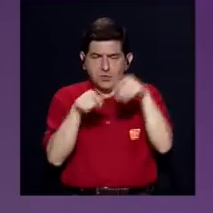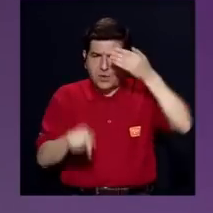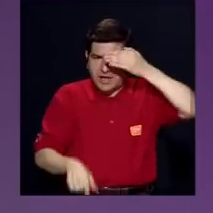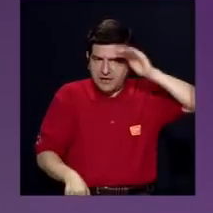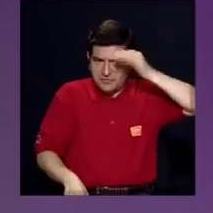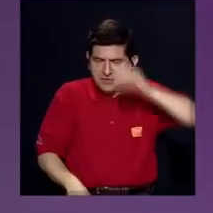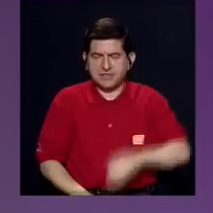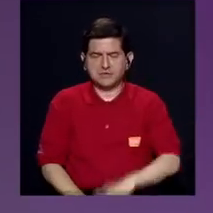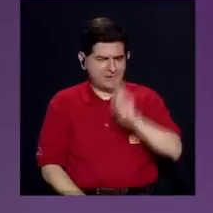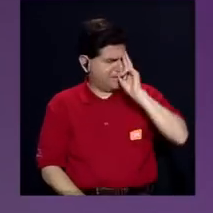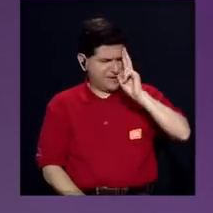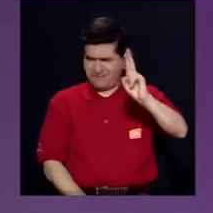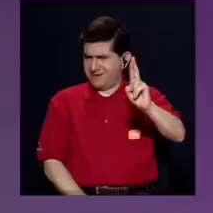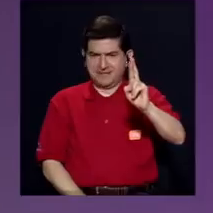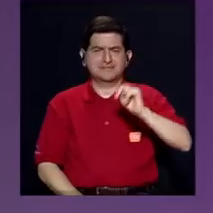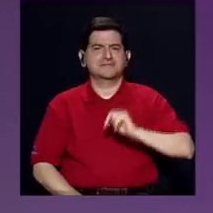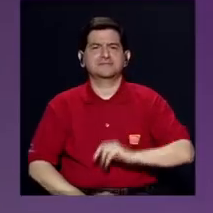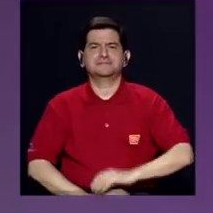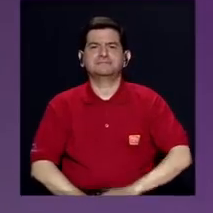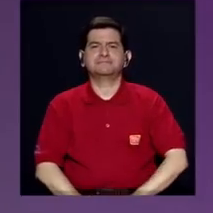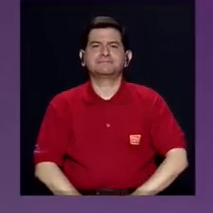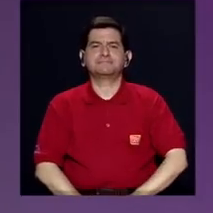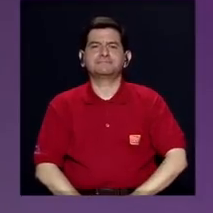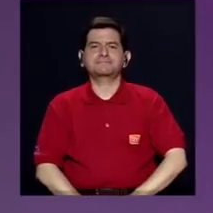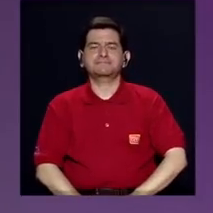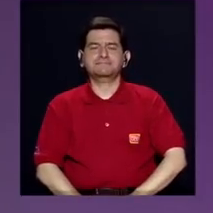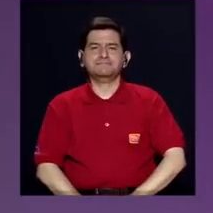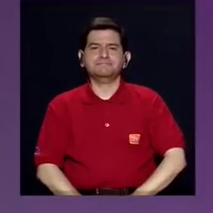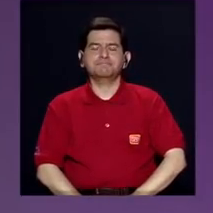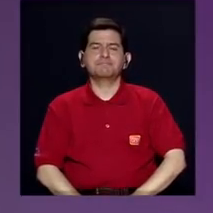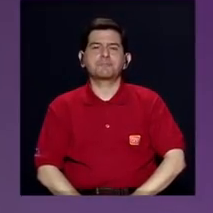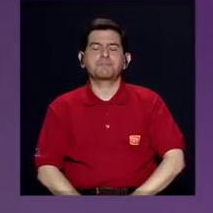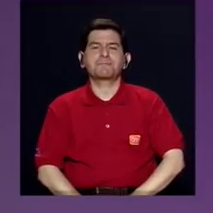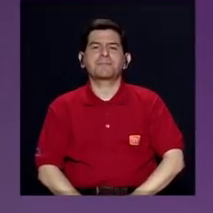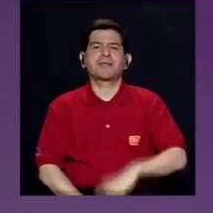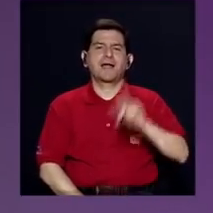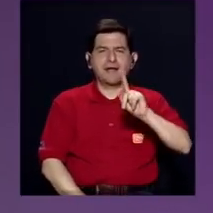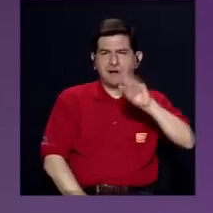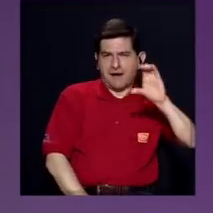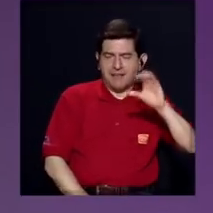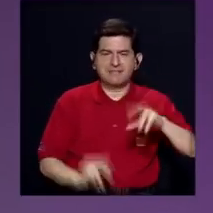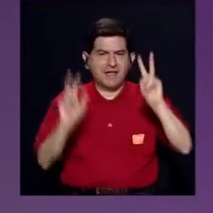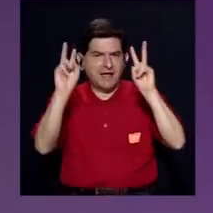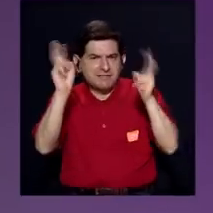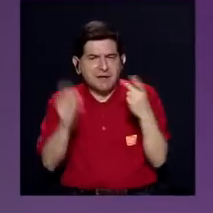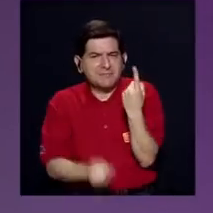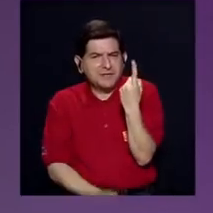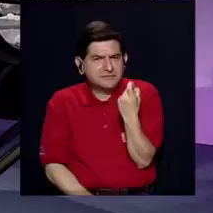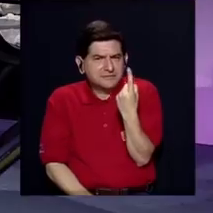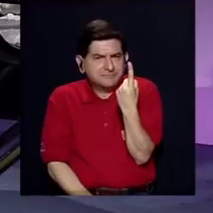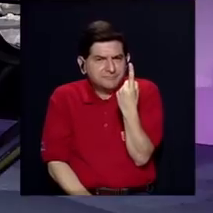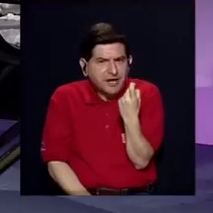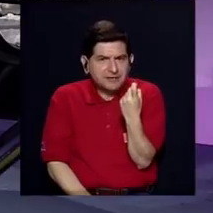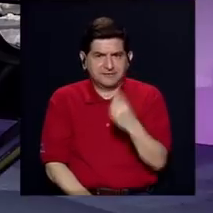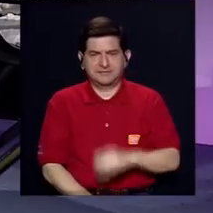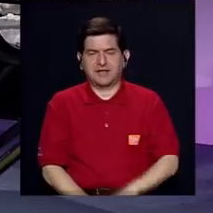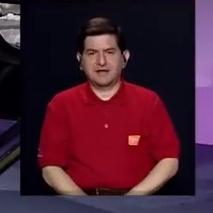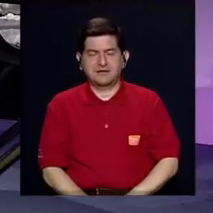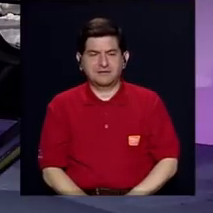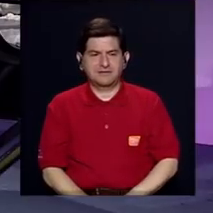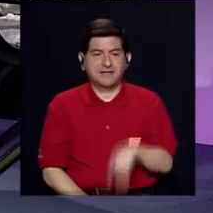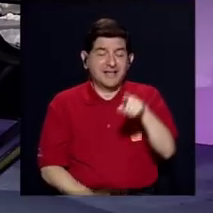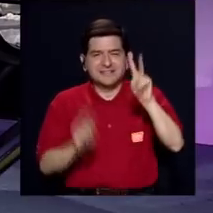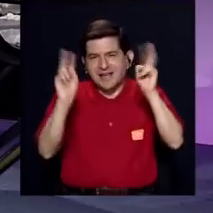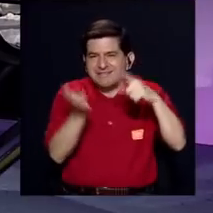facebook y reverencias katia cuáles son esos temas pendientes y las deudas